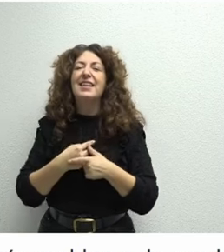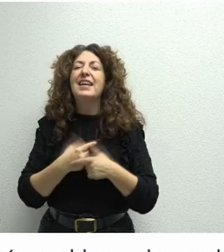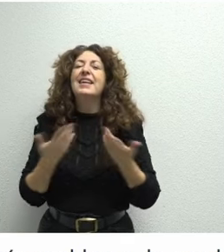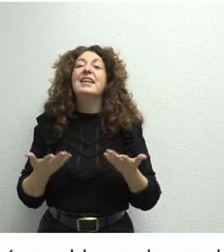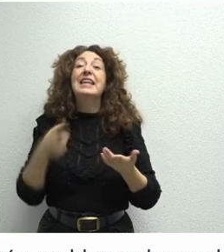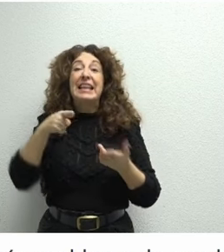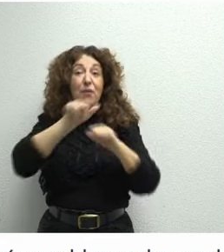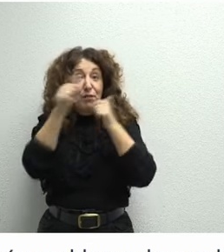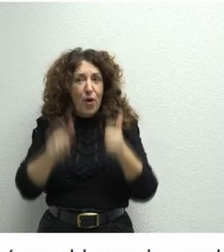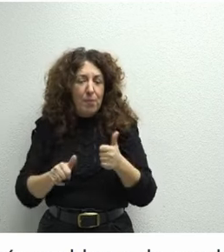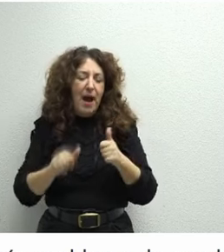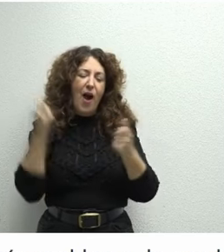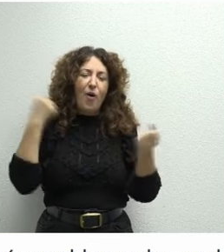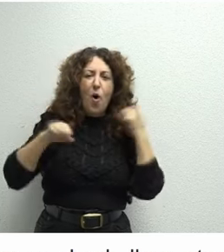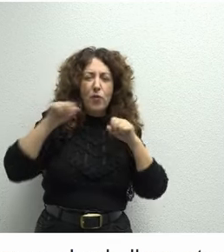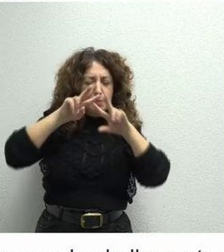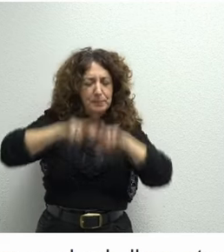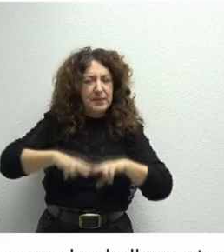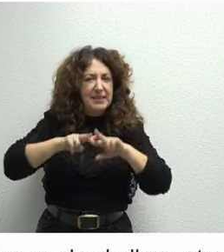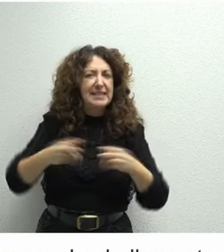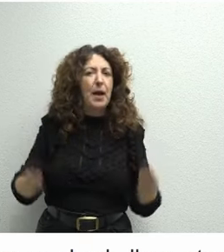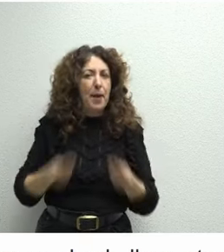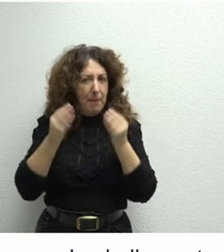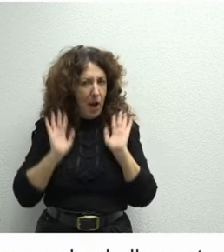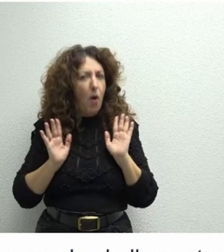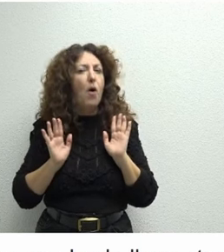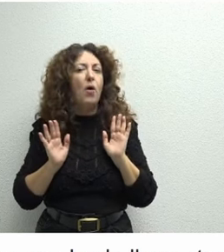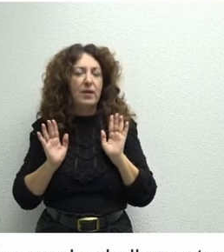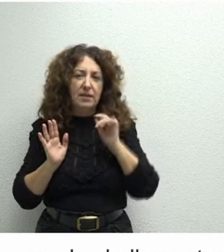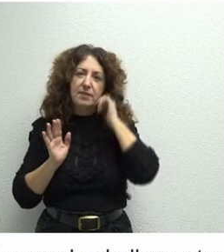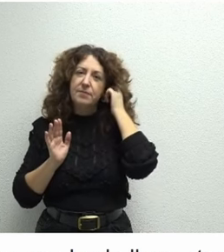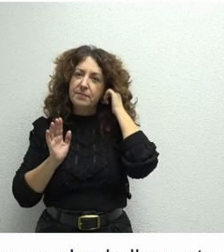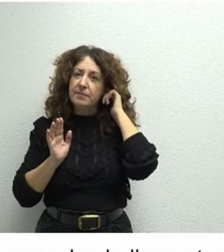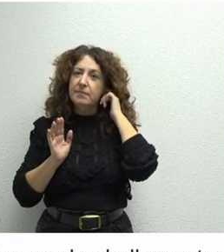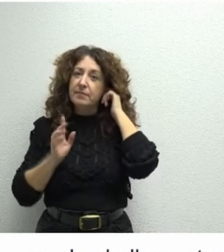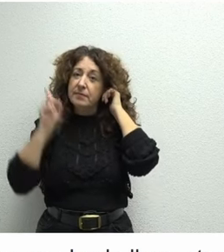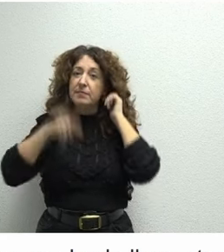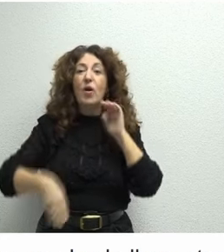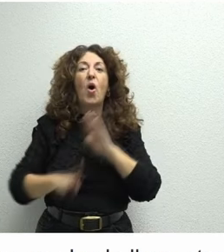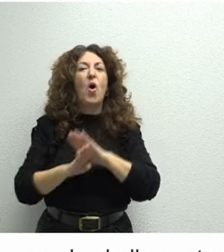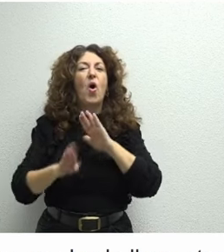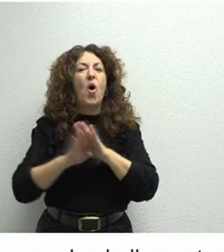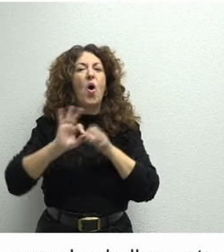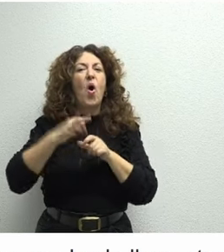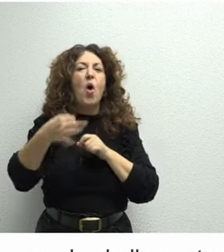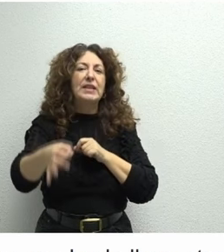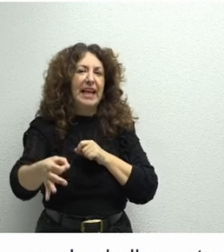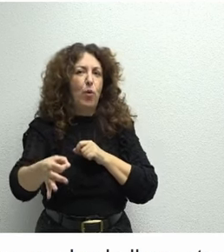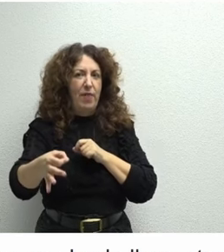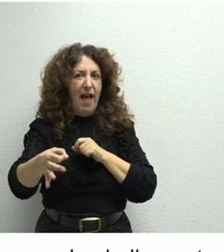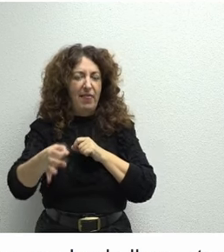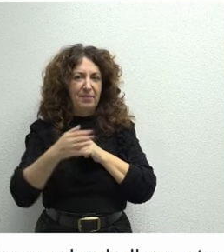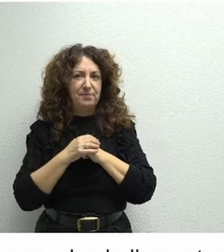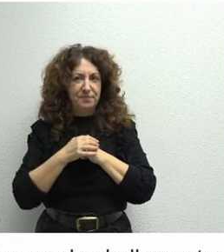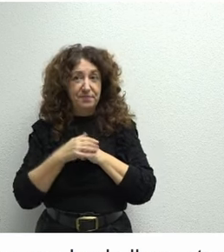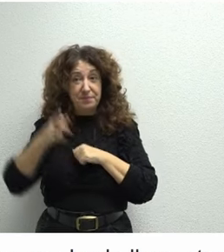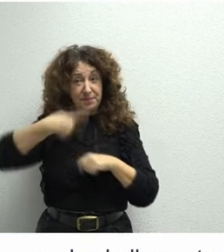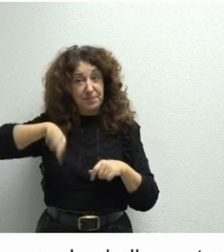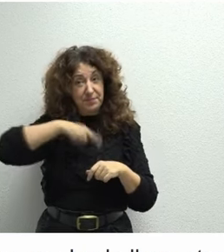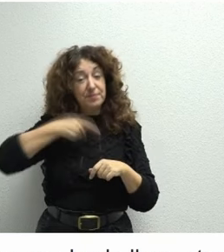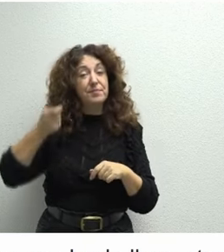mejor las conductas un poco lo que decíamos antes hay una continuidad asistencial eso nosotros como